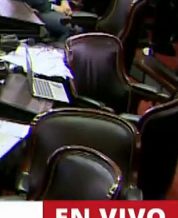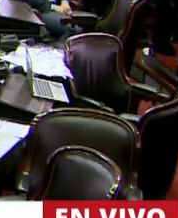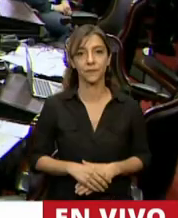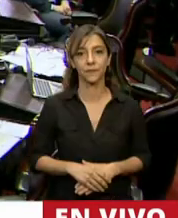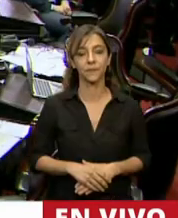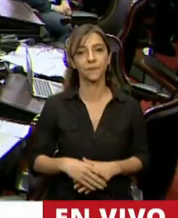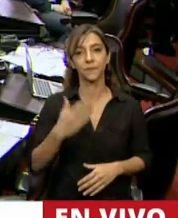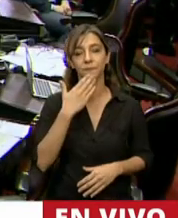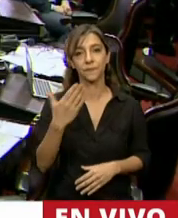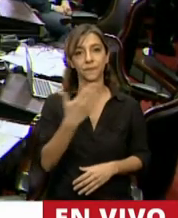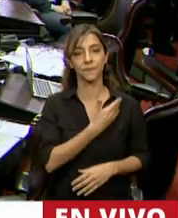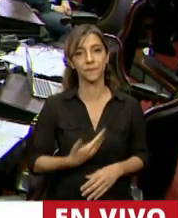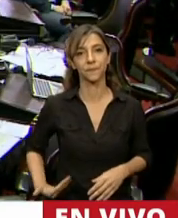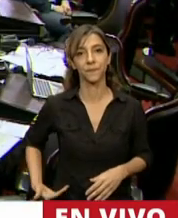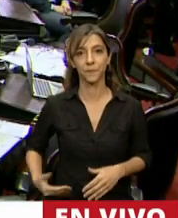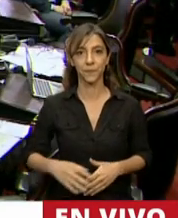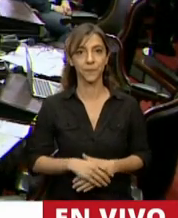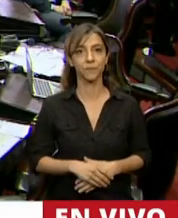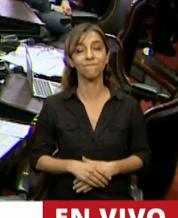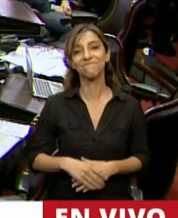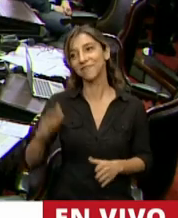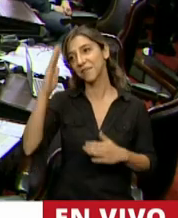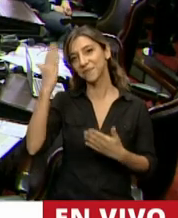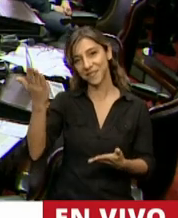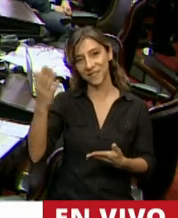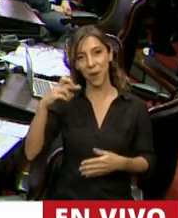Gracias, Presidente. Le mando saludos, Pedro.